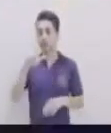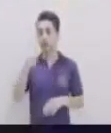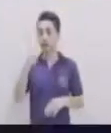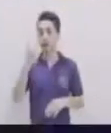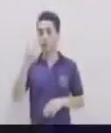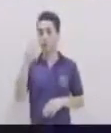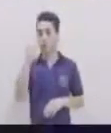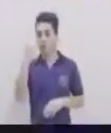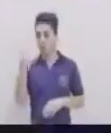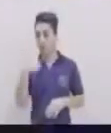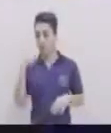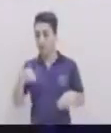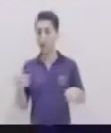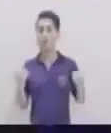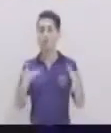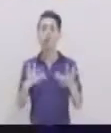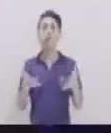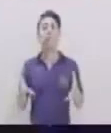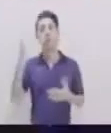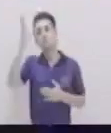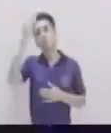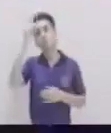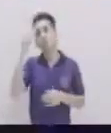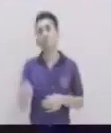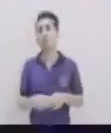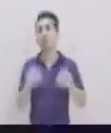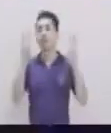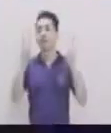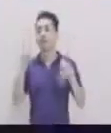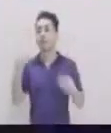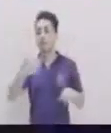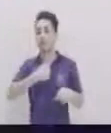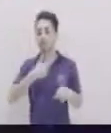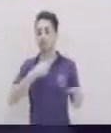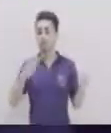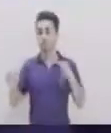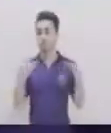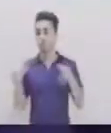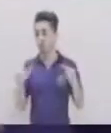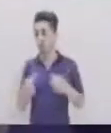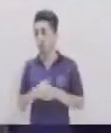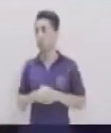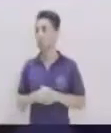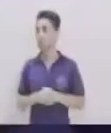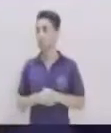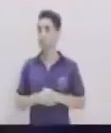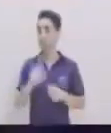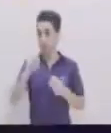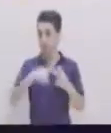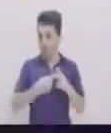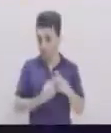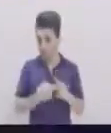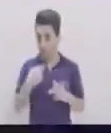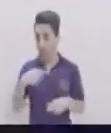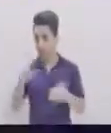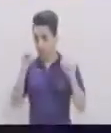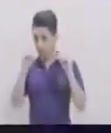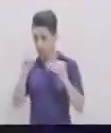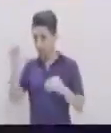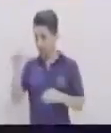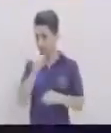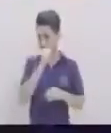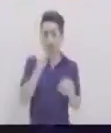es Claudia Ramírez y en esta oportunidad aprenderemos sobre el autocontrol. Para empezar, te voy a enseñar una